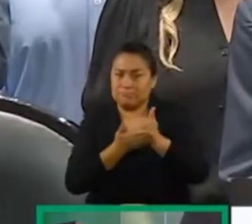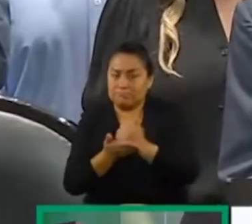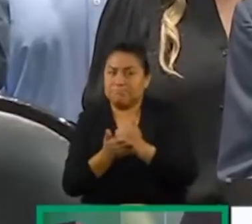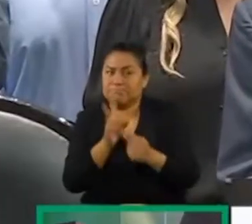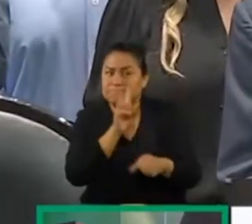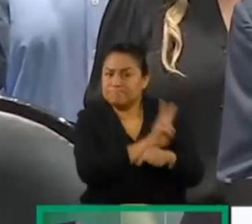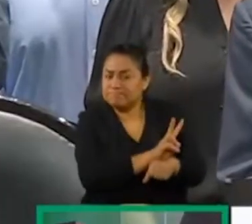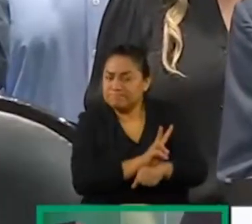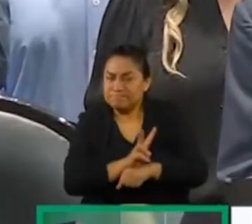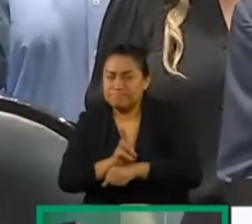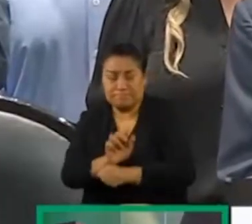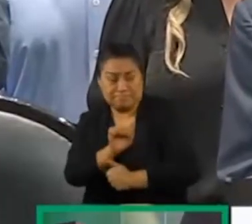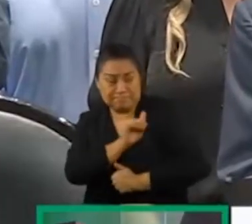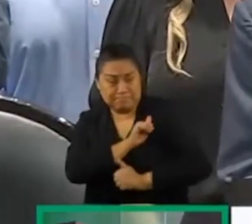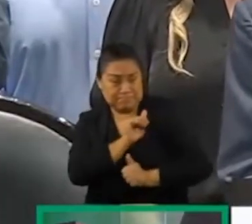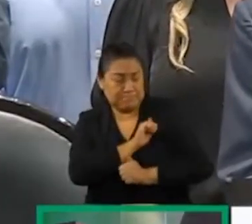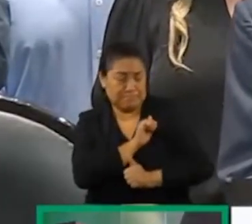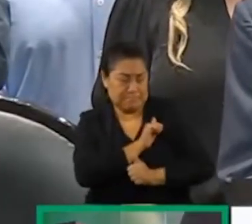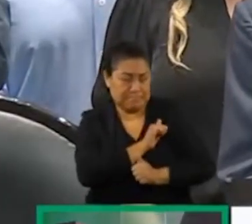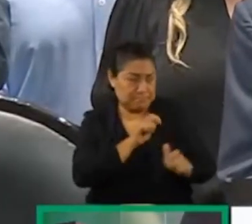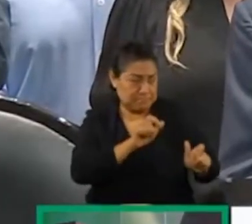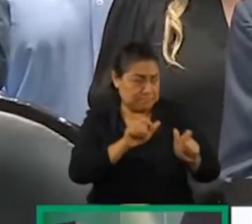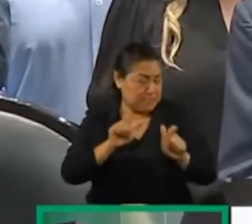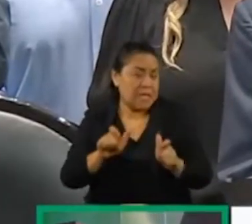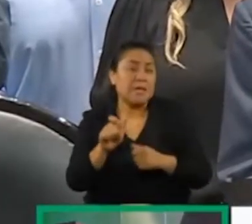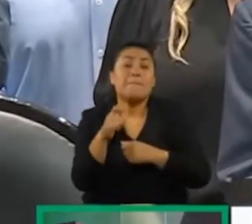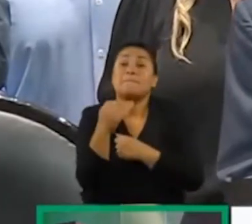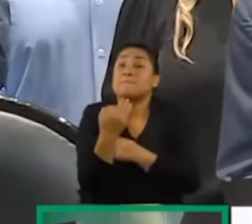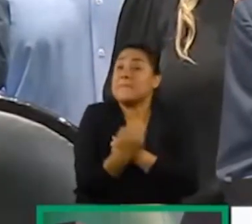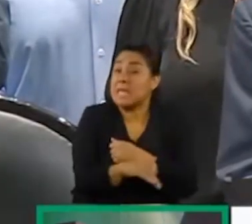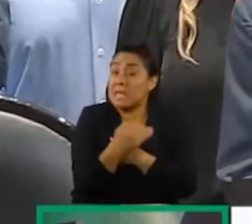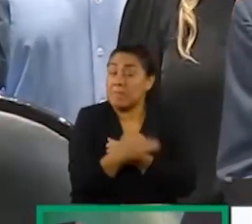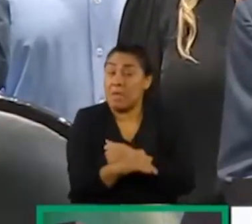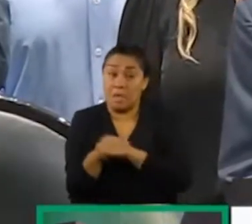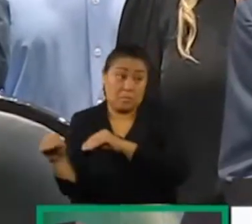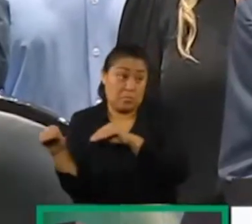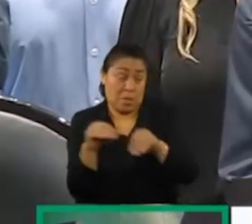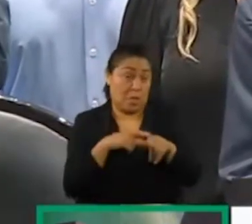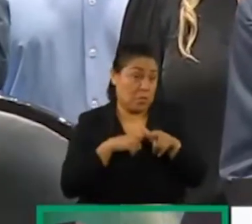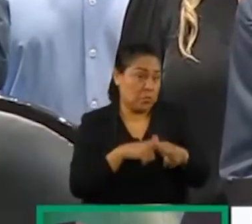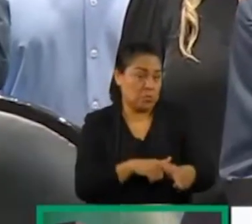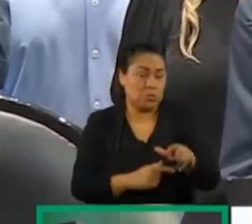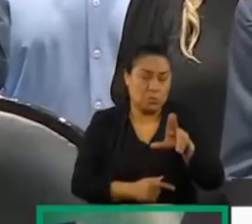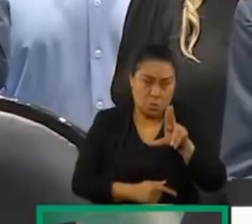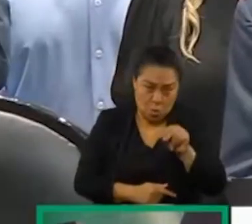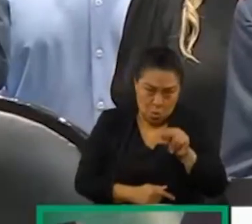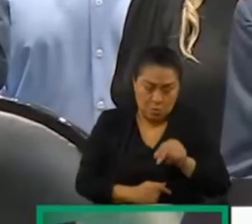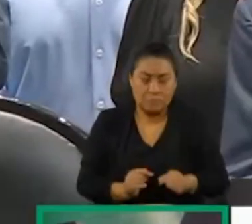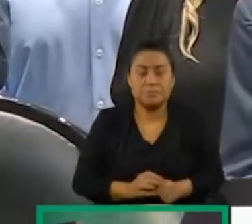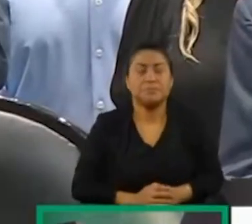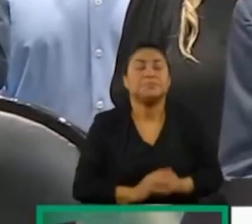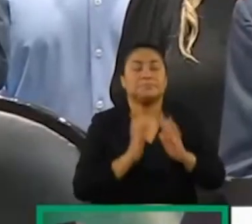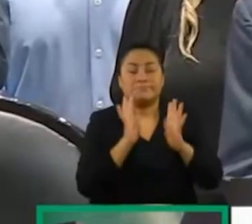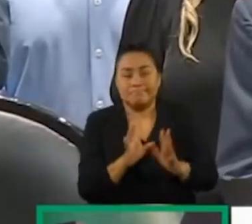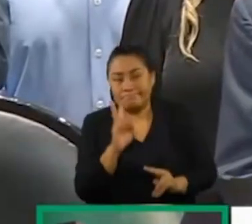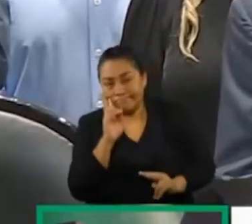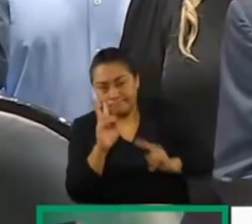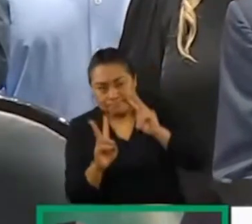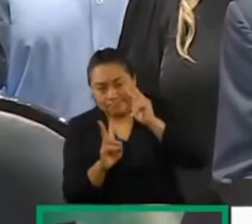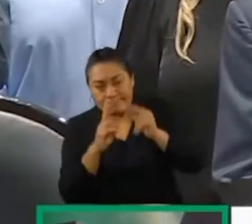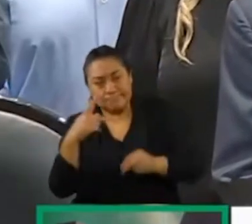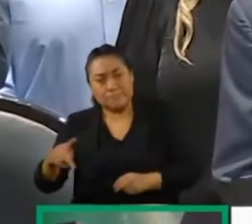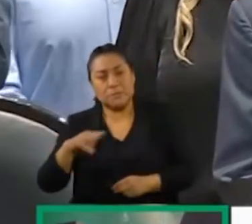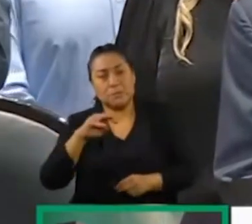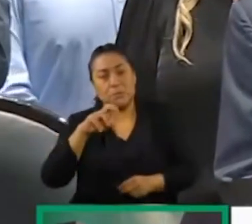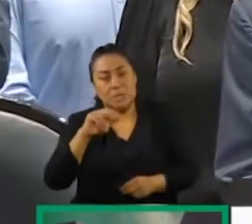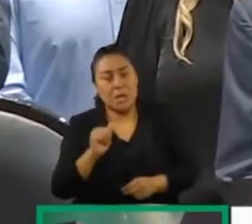pero temporalmente y no permanentemente. Ya hemos escuchado los discursos de Morena